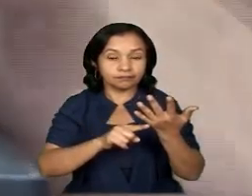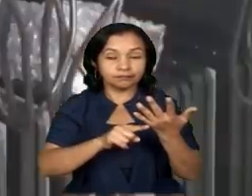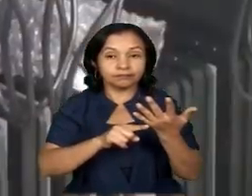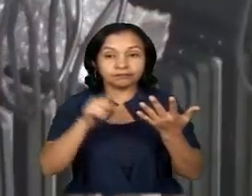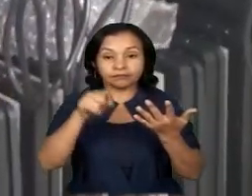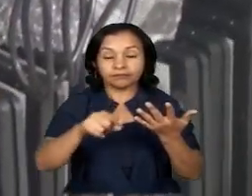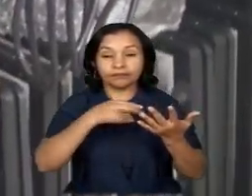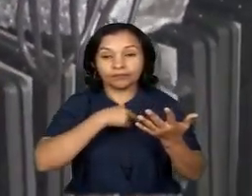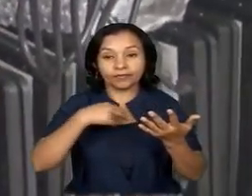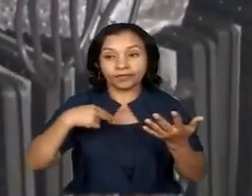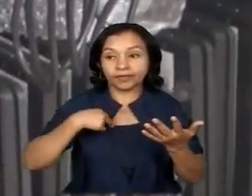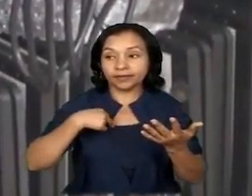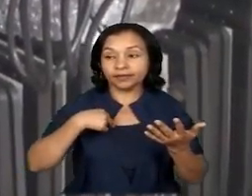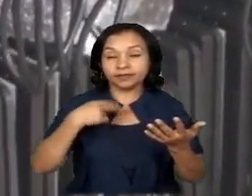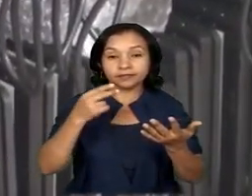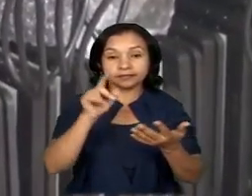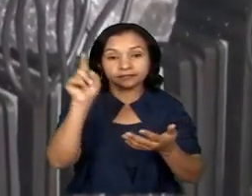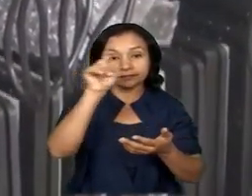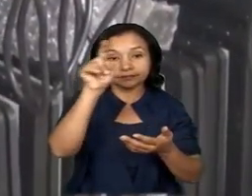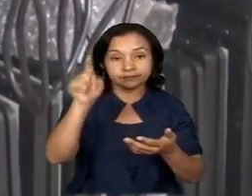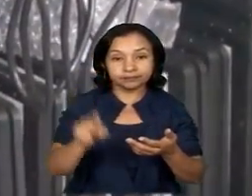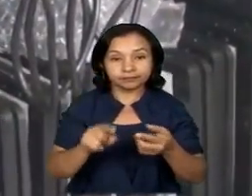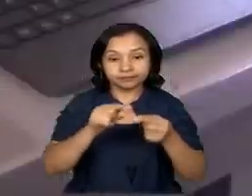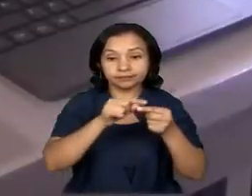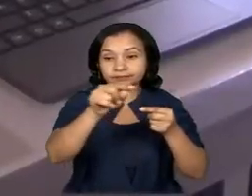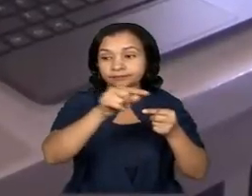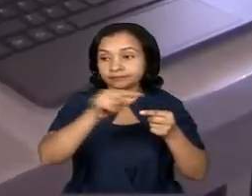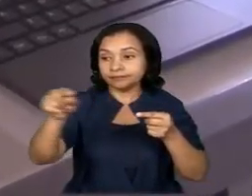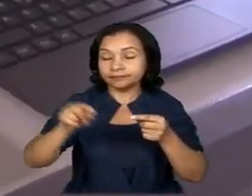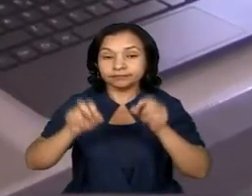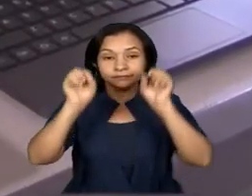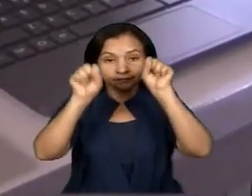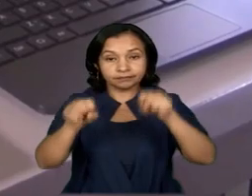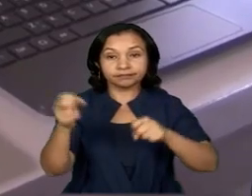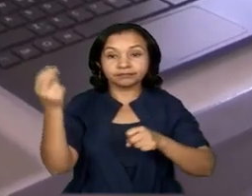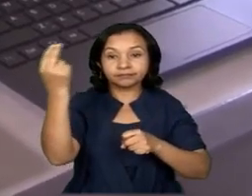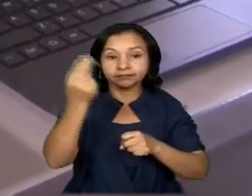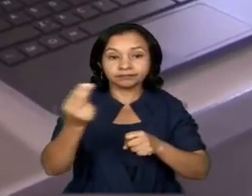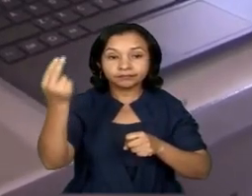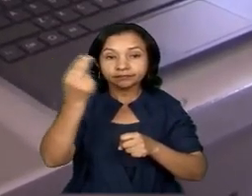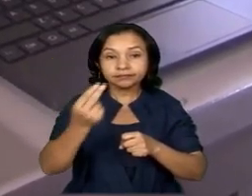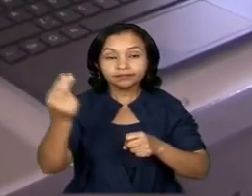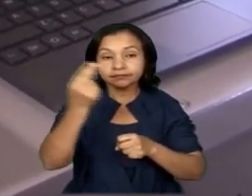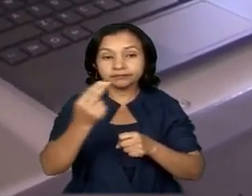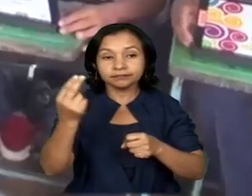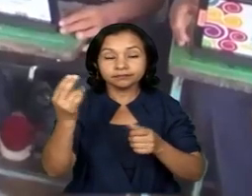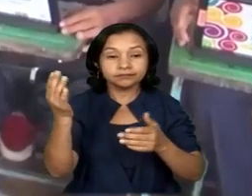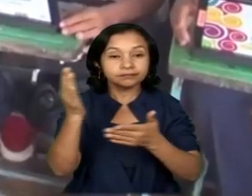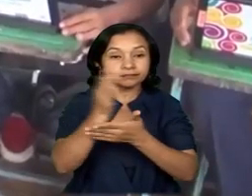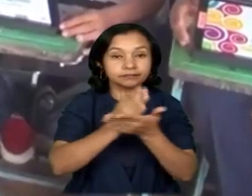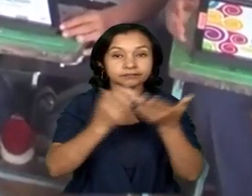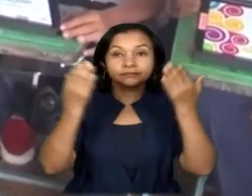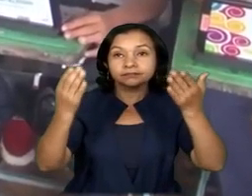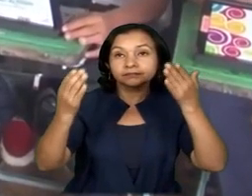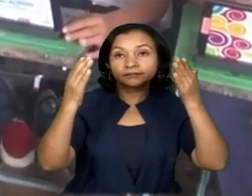Eso tiene además una intranet que distribuye la señal para que se pueda utilizar también en equipos móviles.